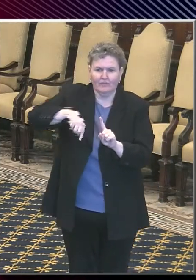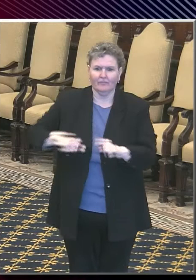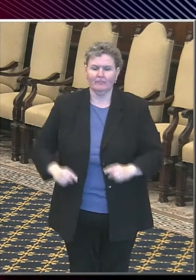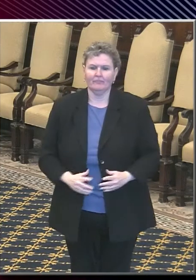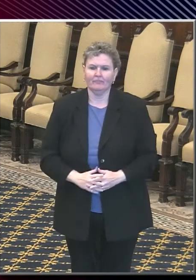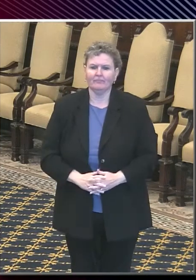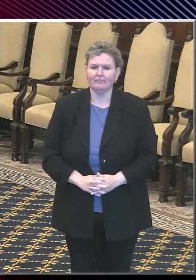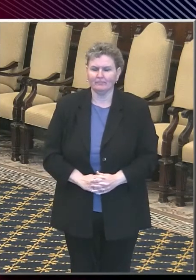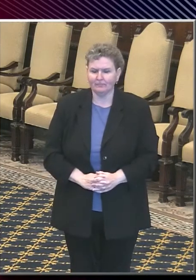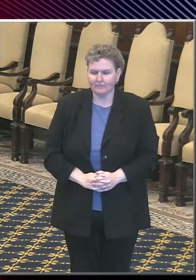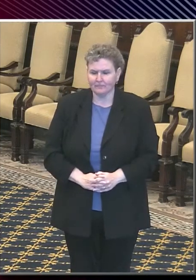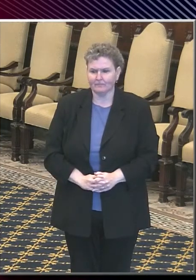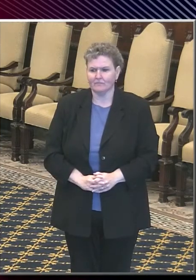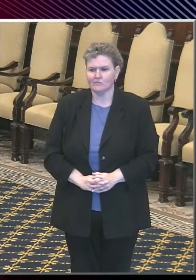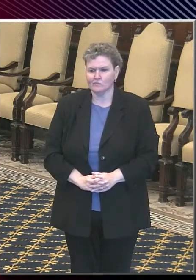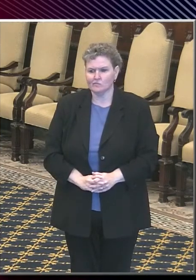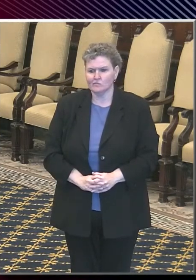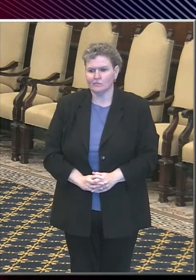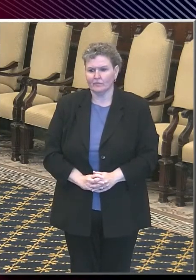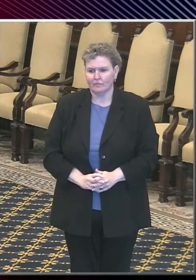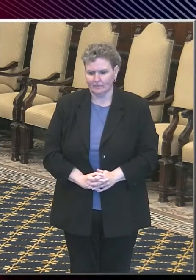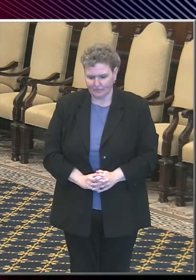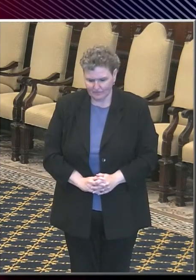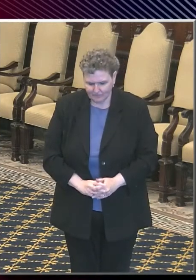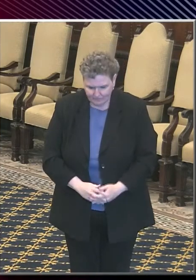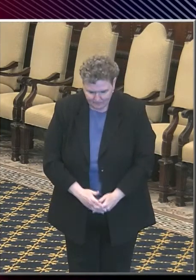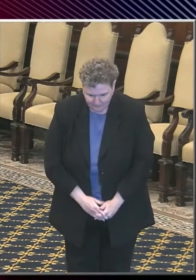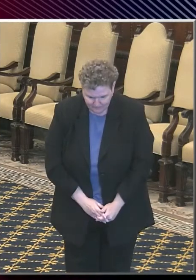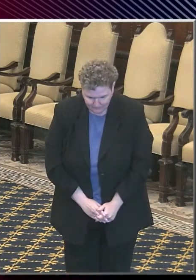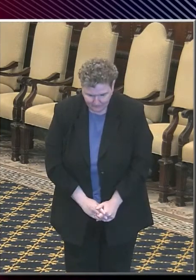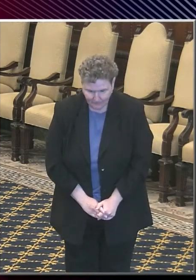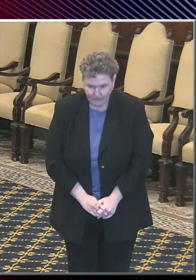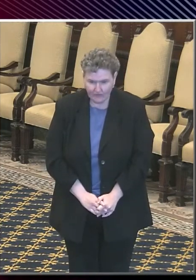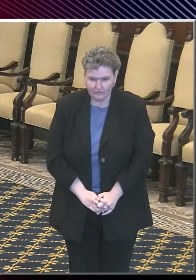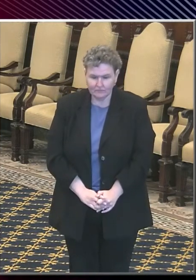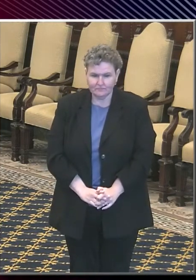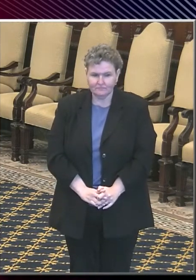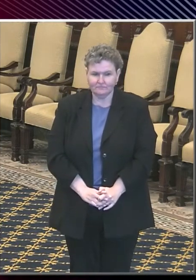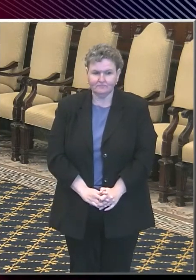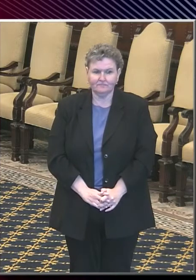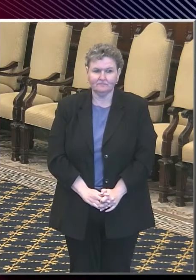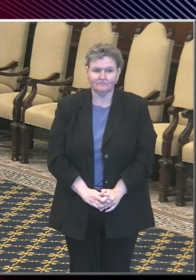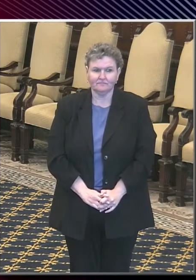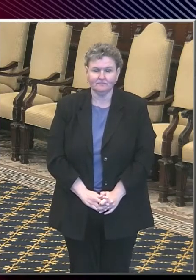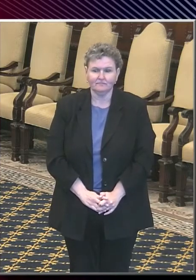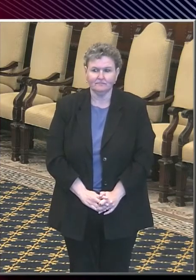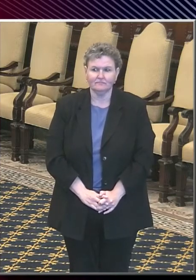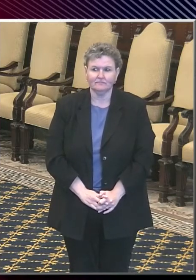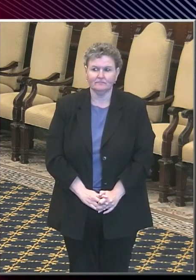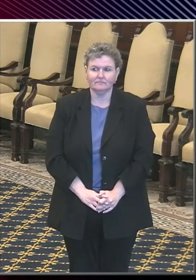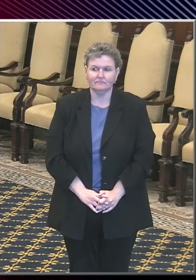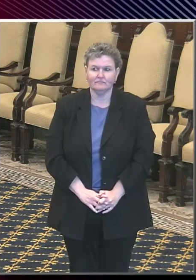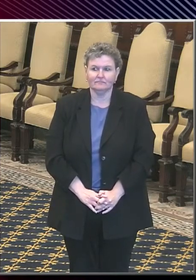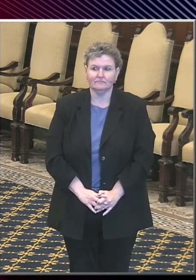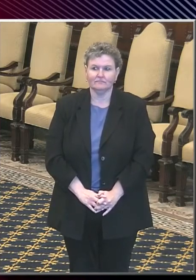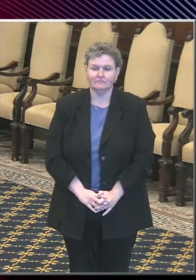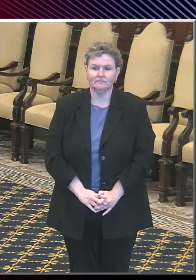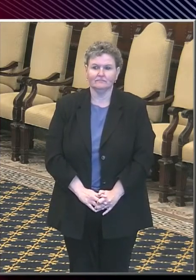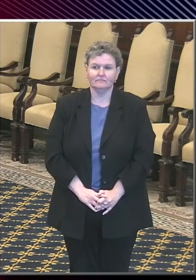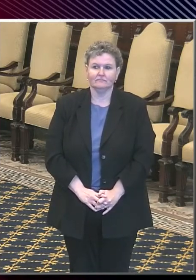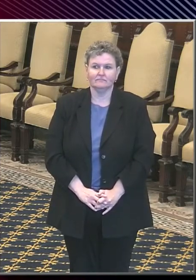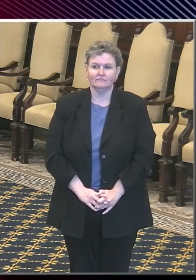de tiempo de que esto suceda en Kensington, en cualquier otro albergue de esa misma forma en el área, y entonces, ¿qué está